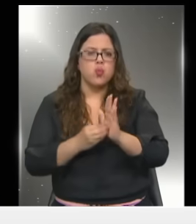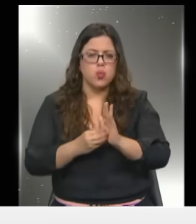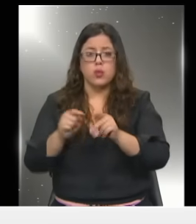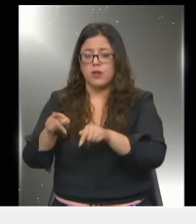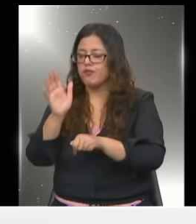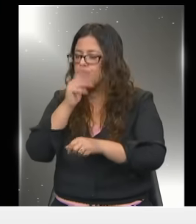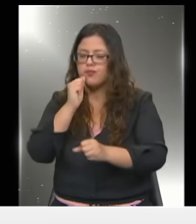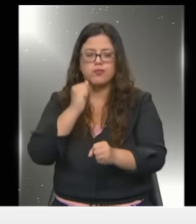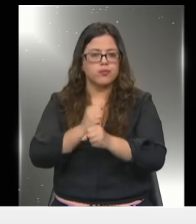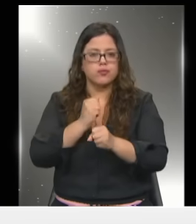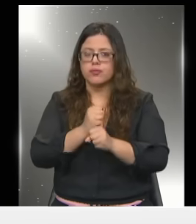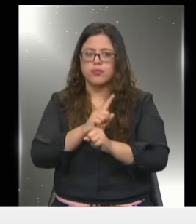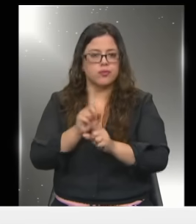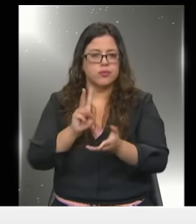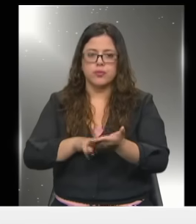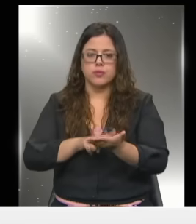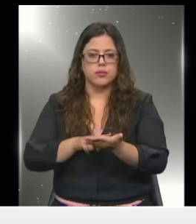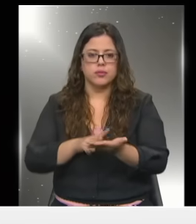habría trabajado.